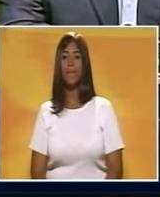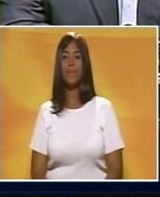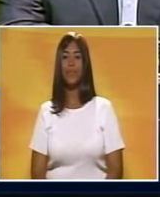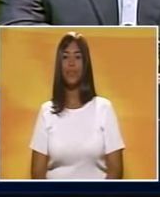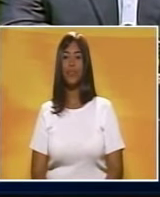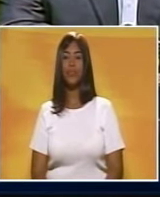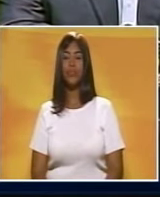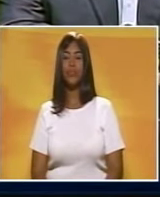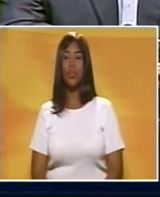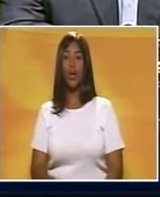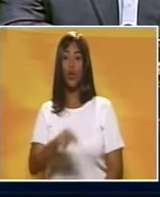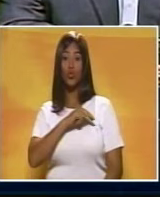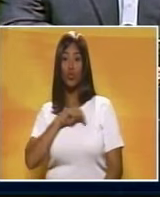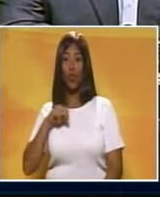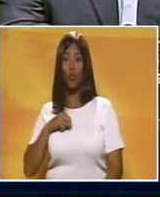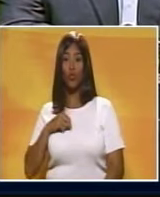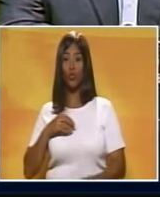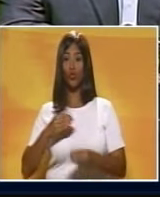Lo que estamos construyendo hoy